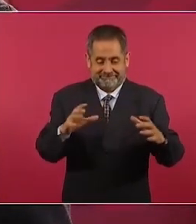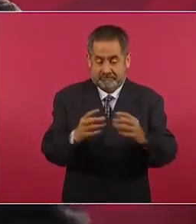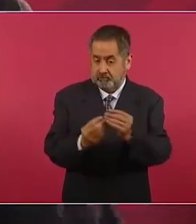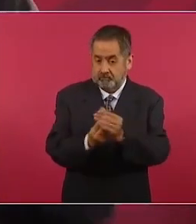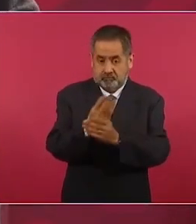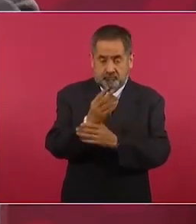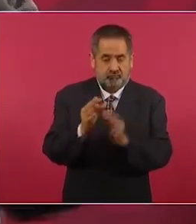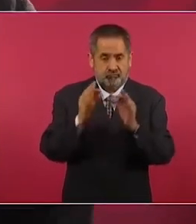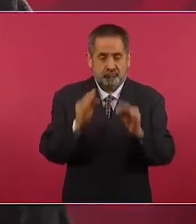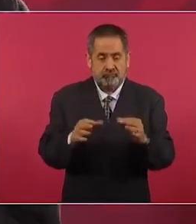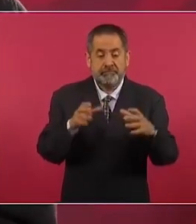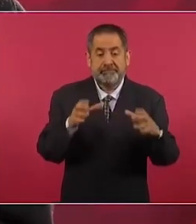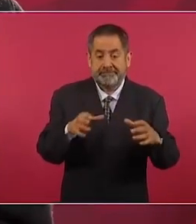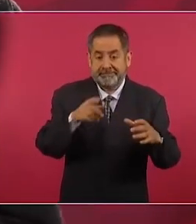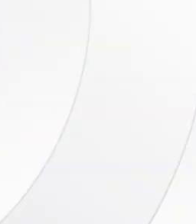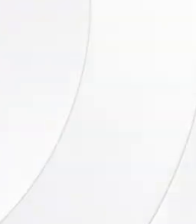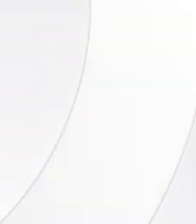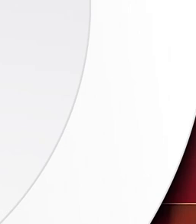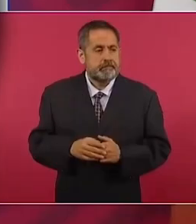quede